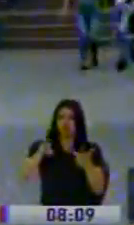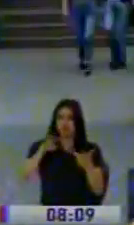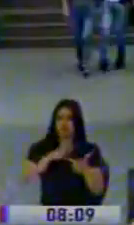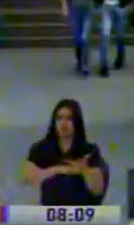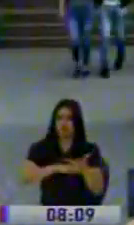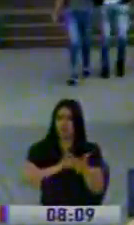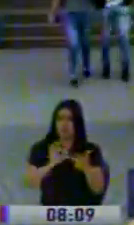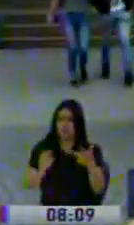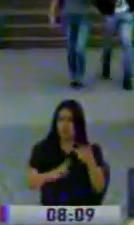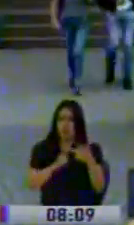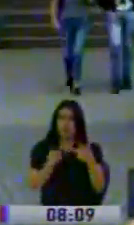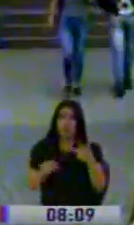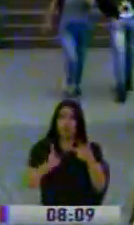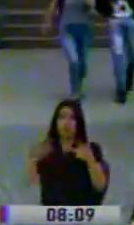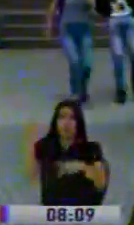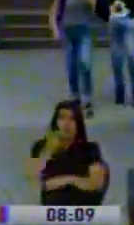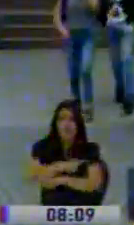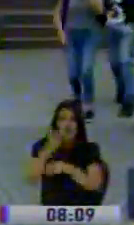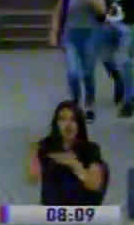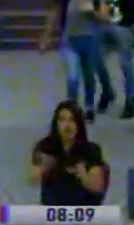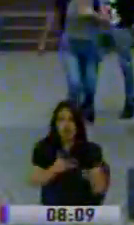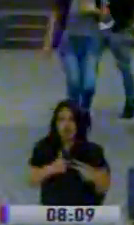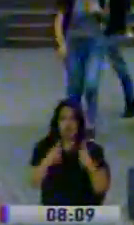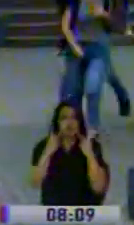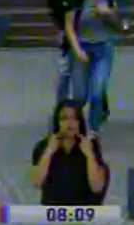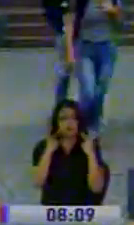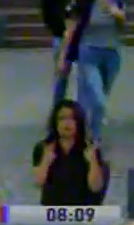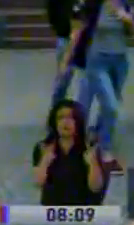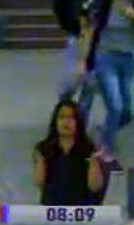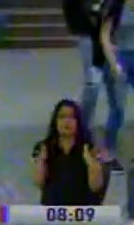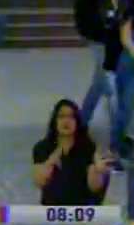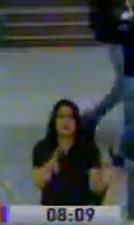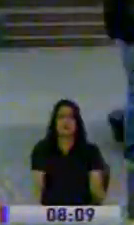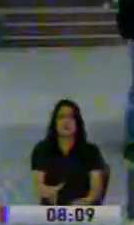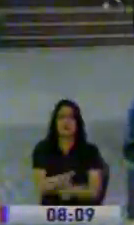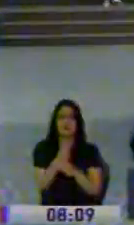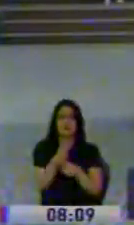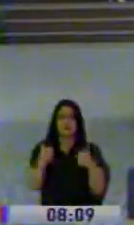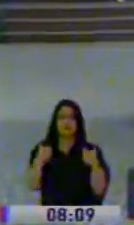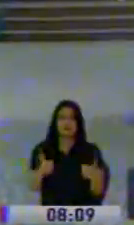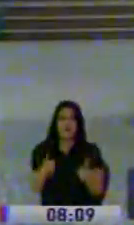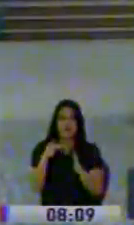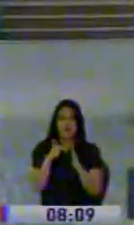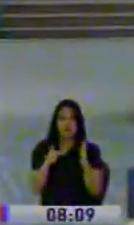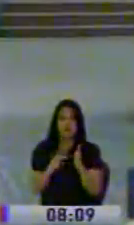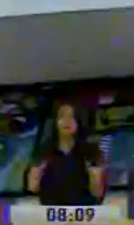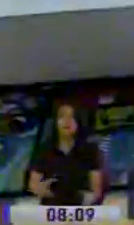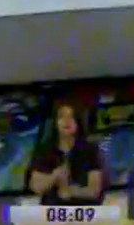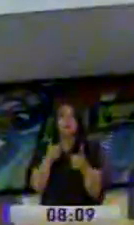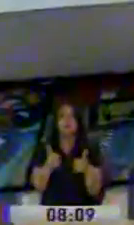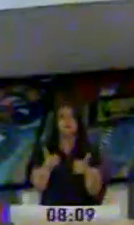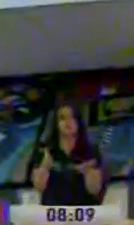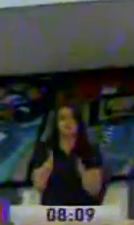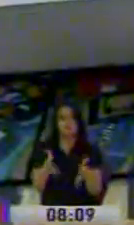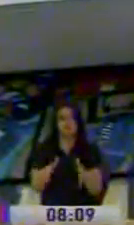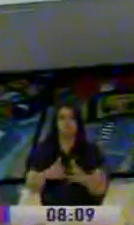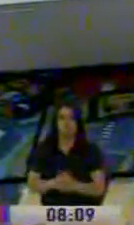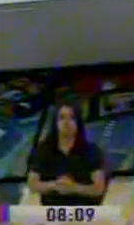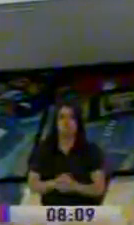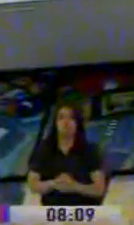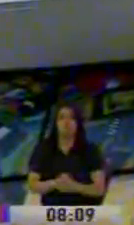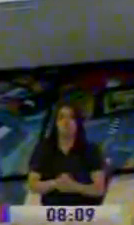que lamentablemente el día del evento nosotros pudimos cerciorar que no se contaron con las medidas y las normas de seguridad necesarias. La FEUE Nacional